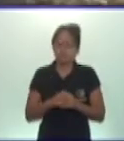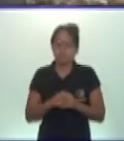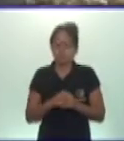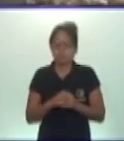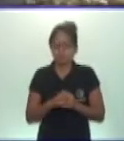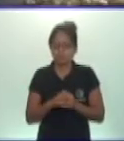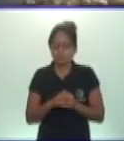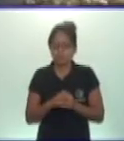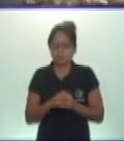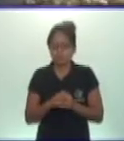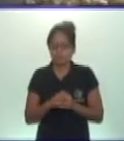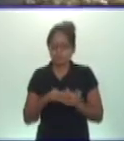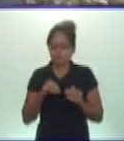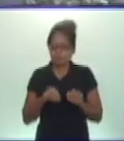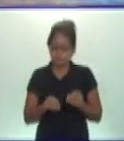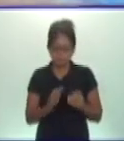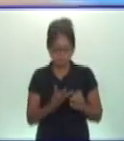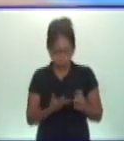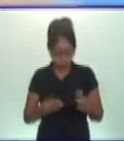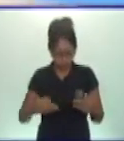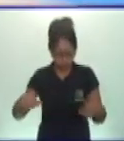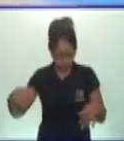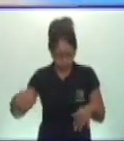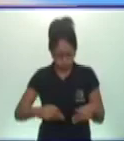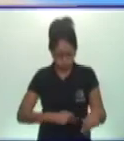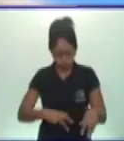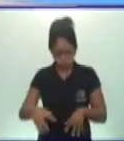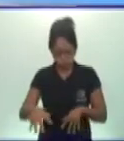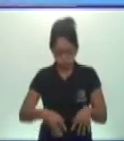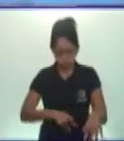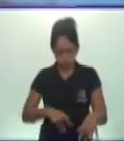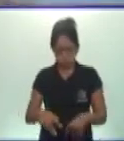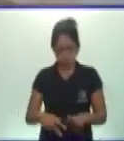permite el paso de 4 sendas, tiene compuertas de seguridad